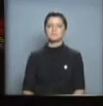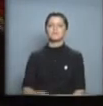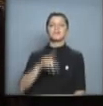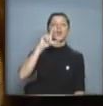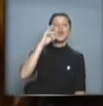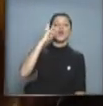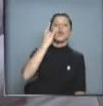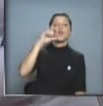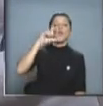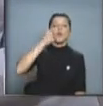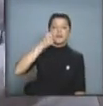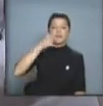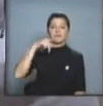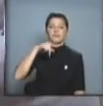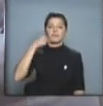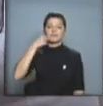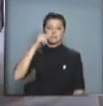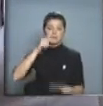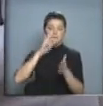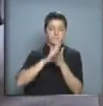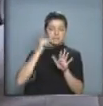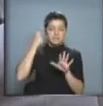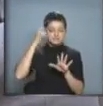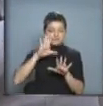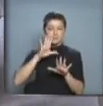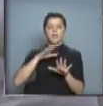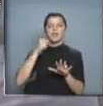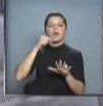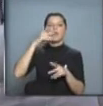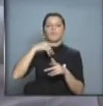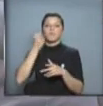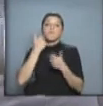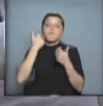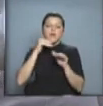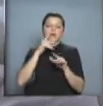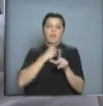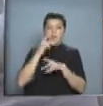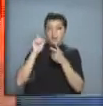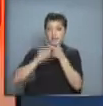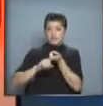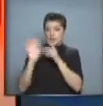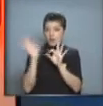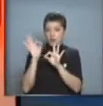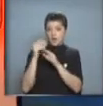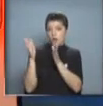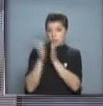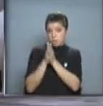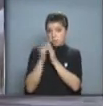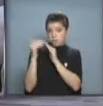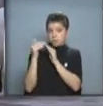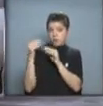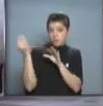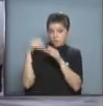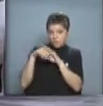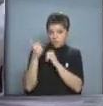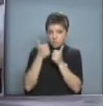lo que yo quería decir es que, ¿cómo se dice? Por ejemplo, puede ser que en algunos casos no se casen, viven juntos, bien. Conviven. Yo creo que, por ejemplo,